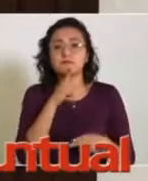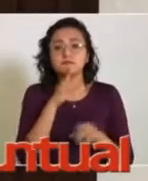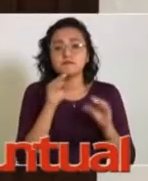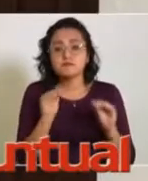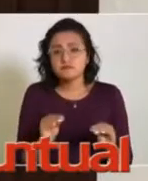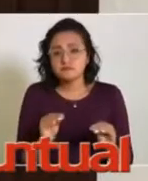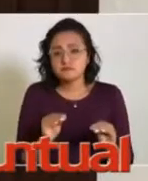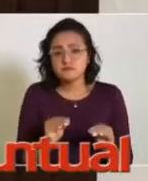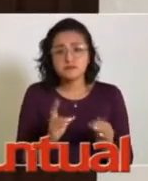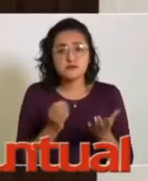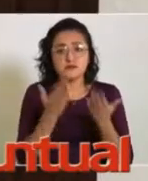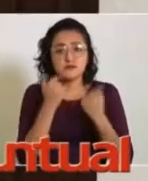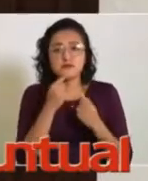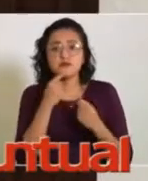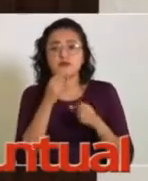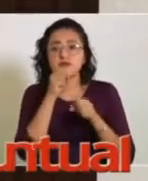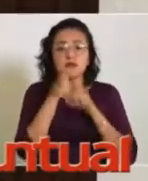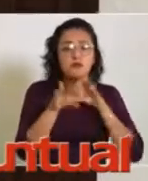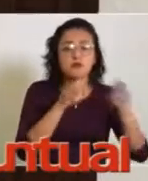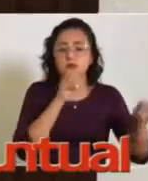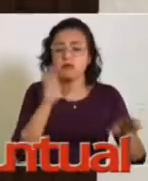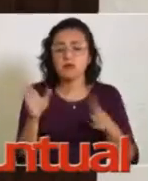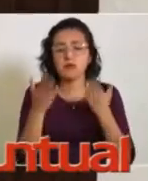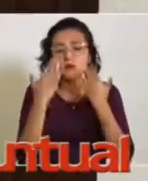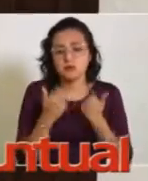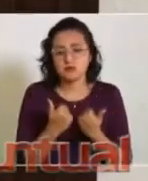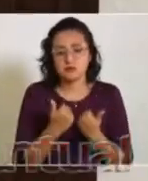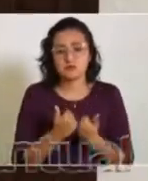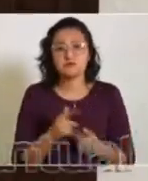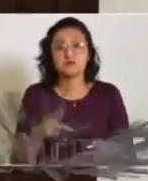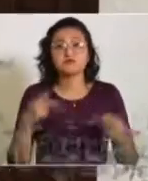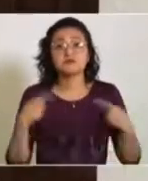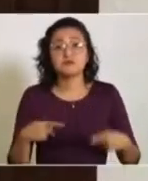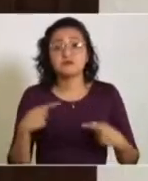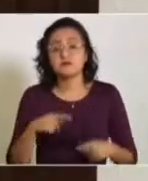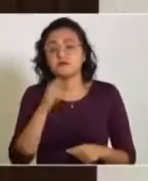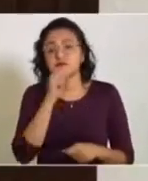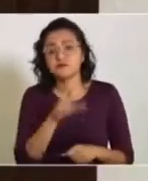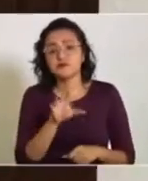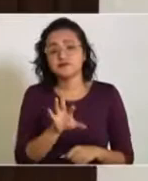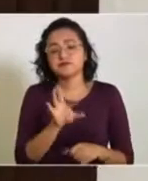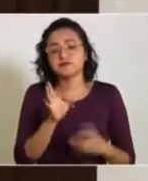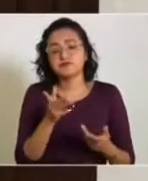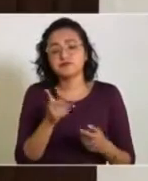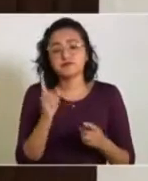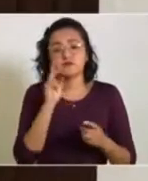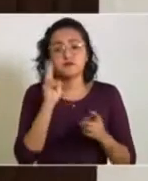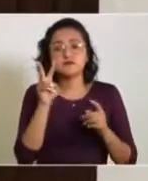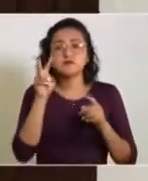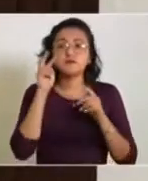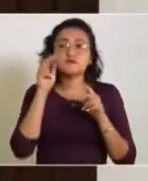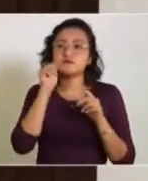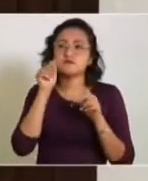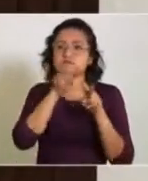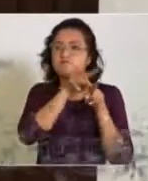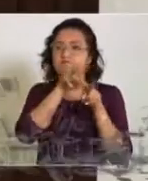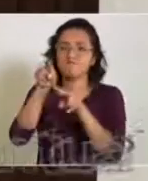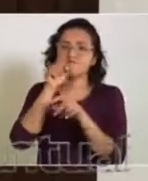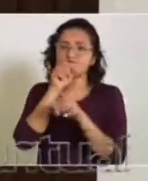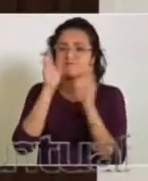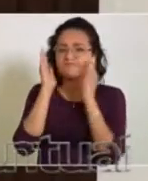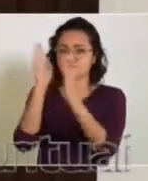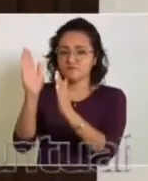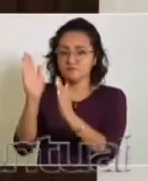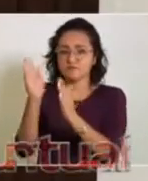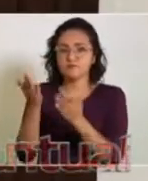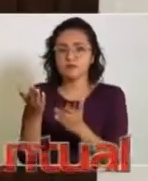silencio y no hay dispersión de saliva. Porque la gente se encuentra mirando en una misma dirección hacia